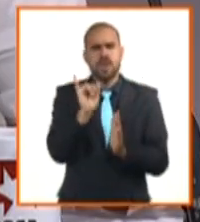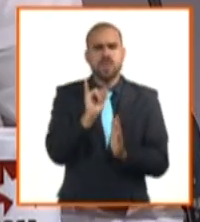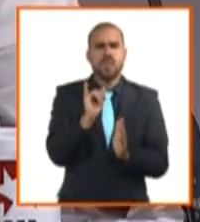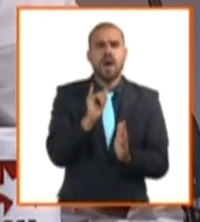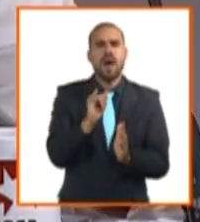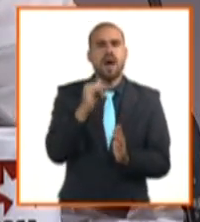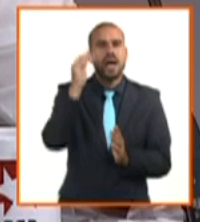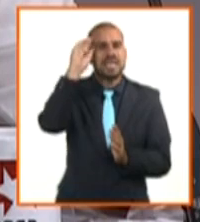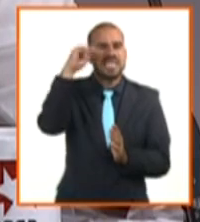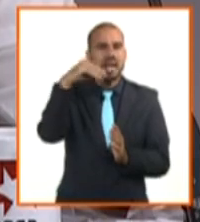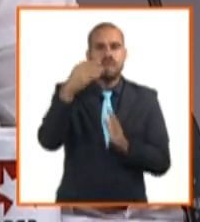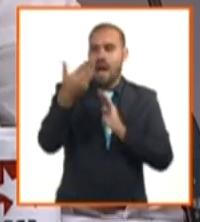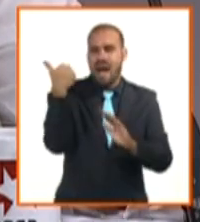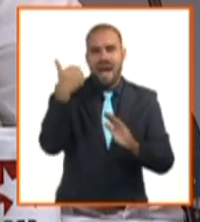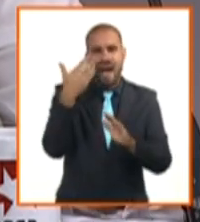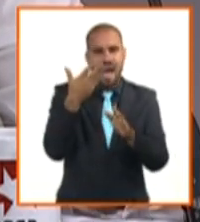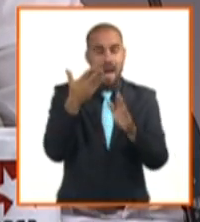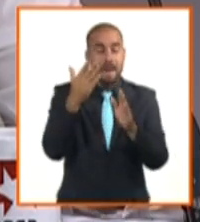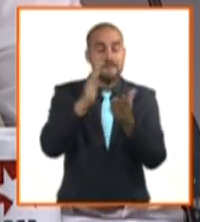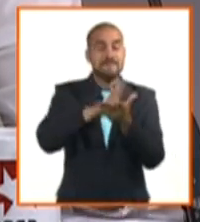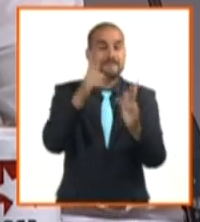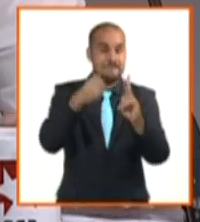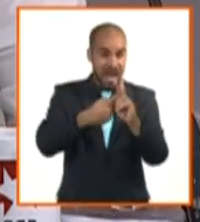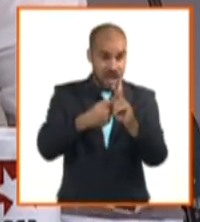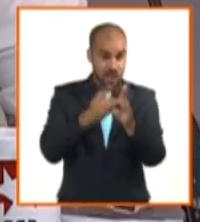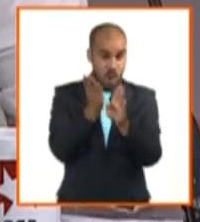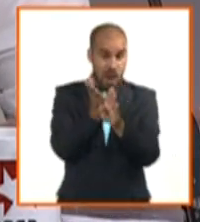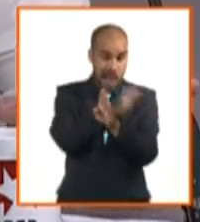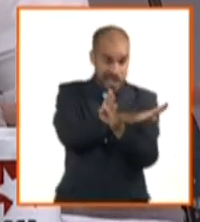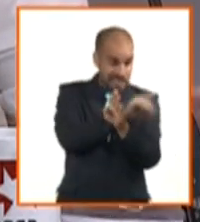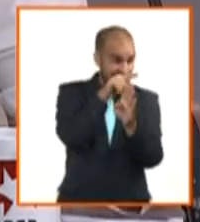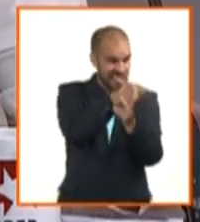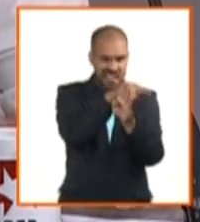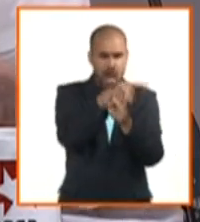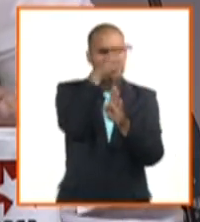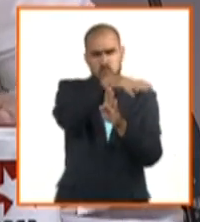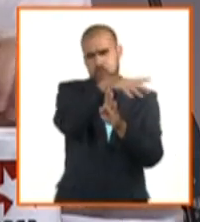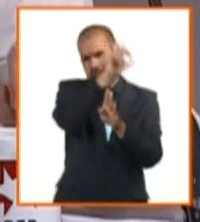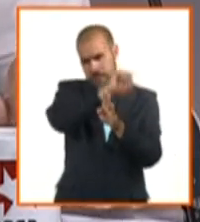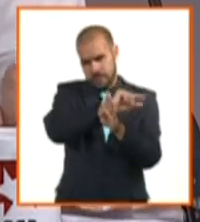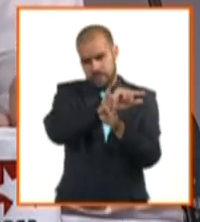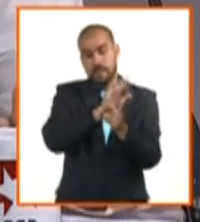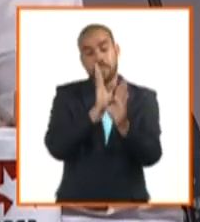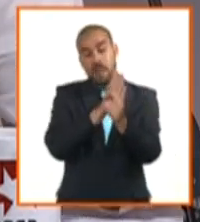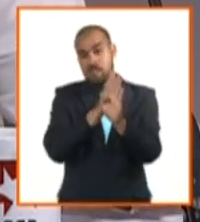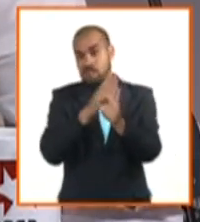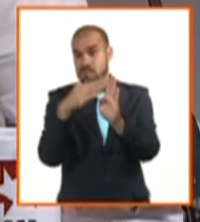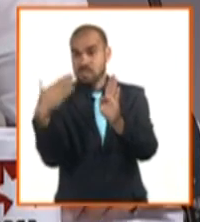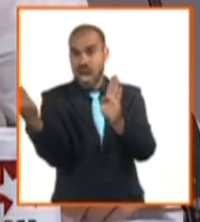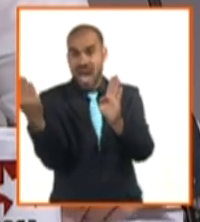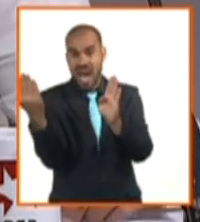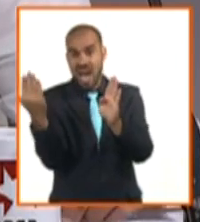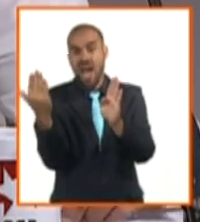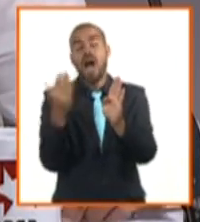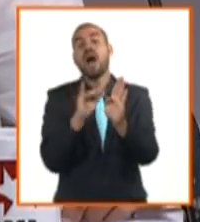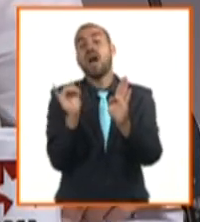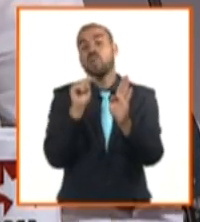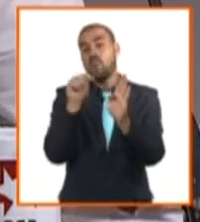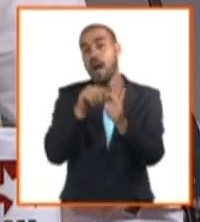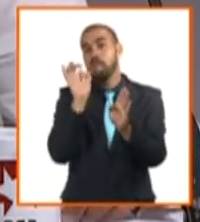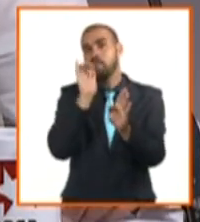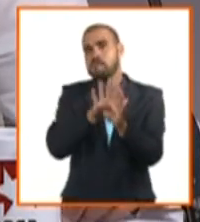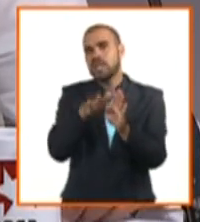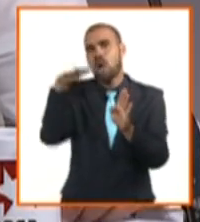al periodo lluvioso en el mes de mayo y en el mes de junio pasa el inicio entonces de la temporada orgánica del primero de junio